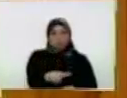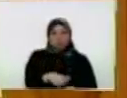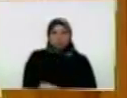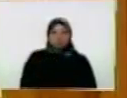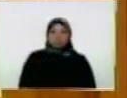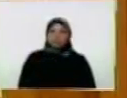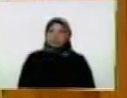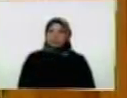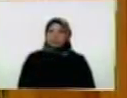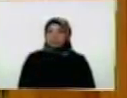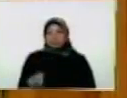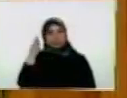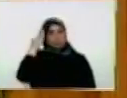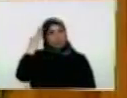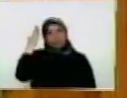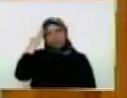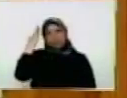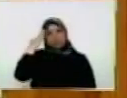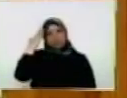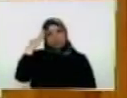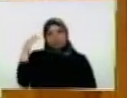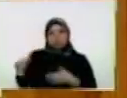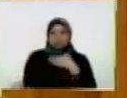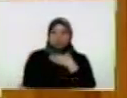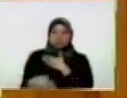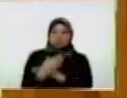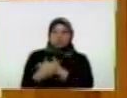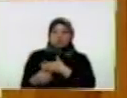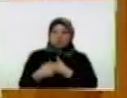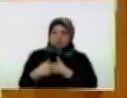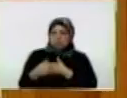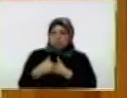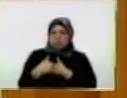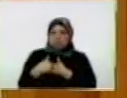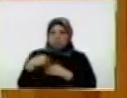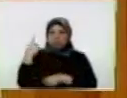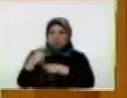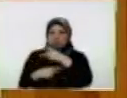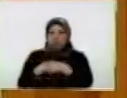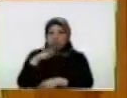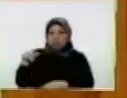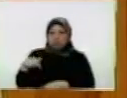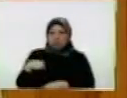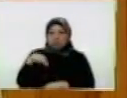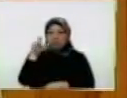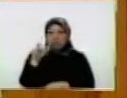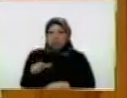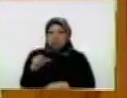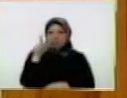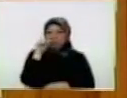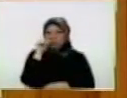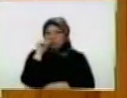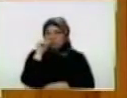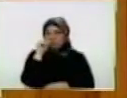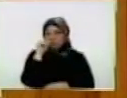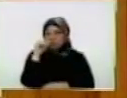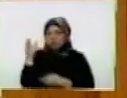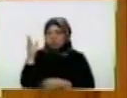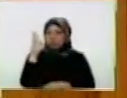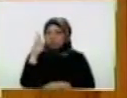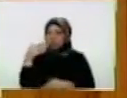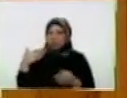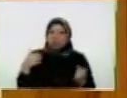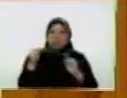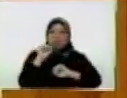ahí no cesaron las amenazas y no cesaron nuestros pies, pero cada uno de esos obstáculos que ponían